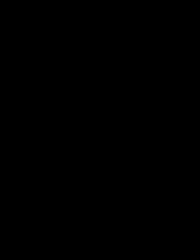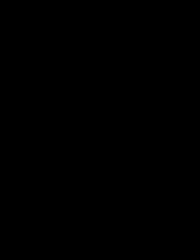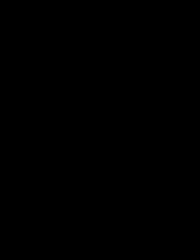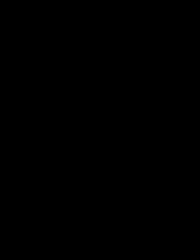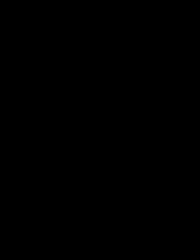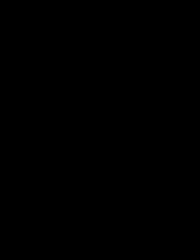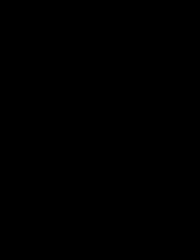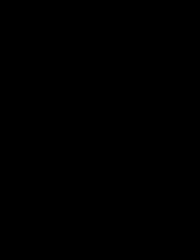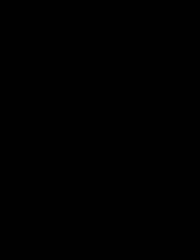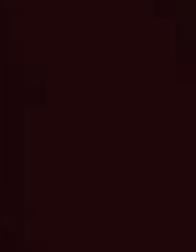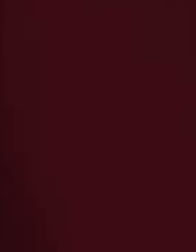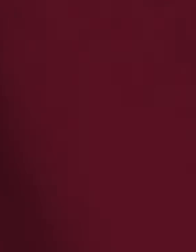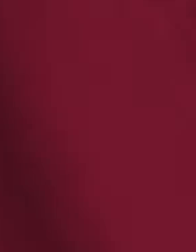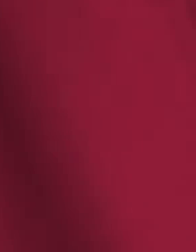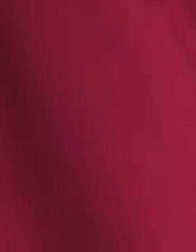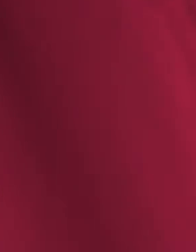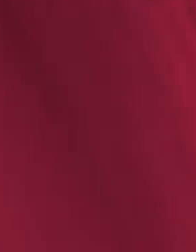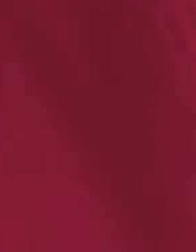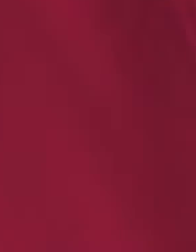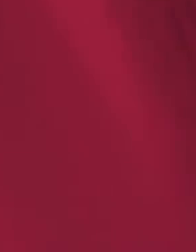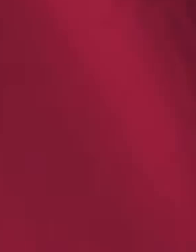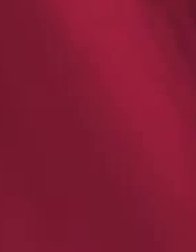gran fuerza de México.